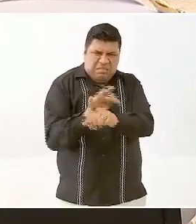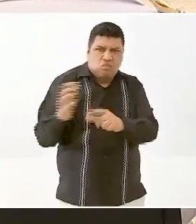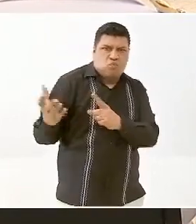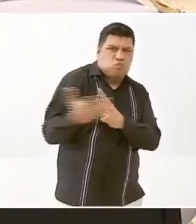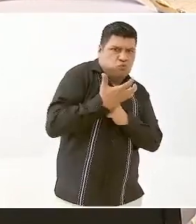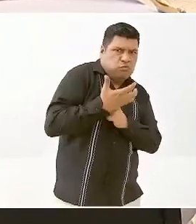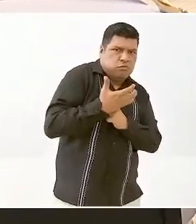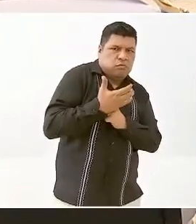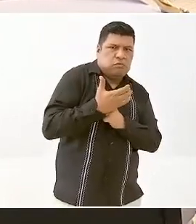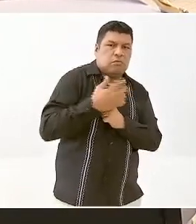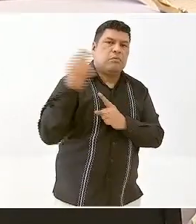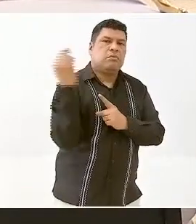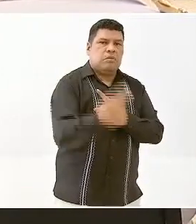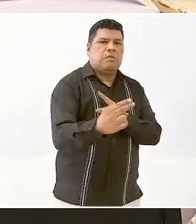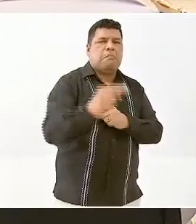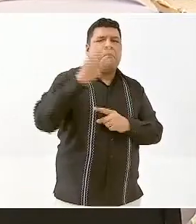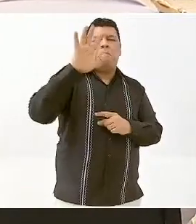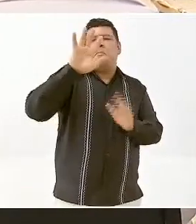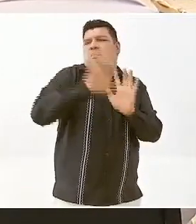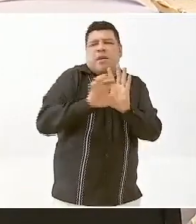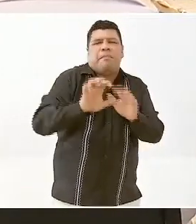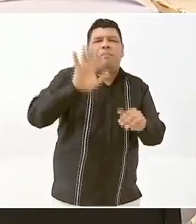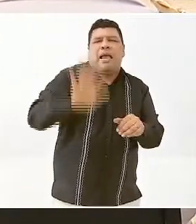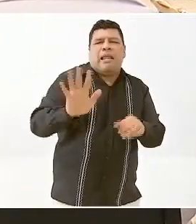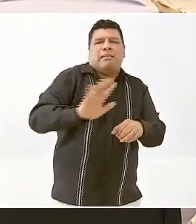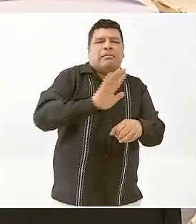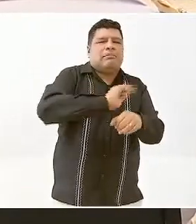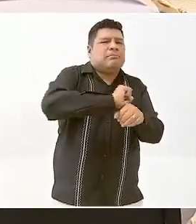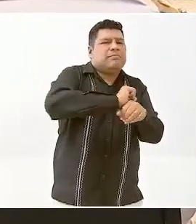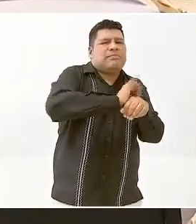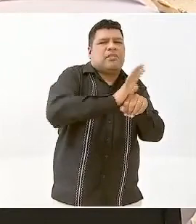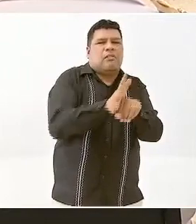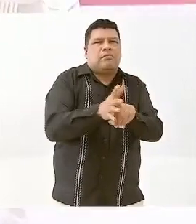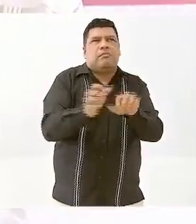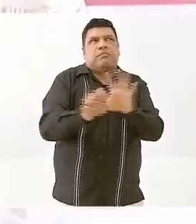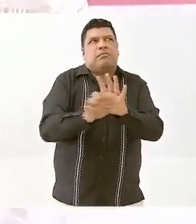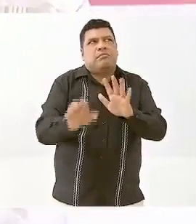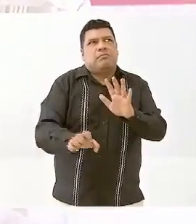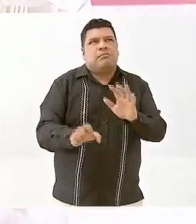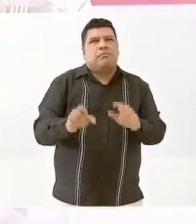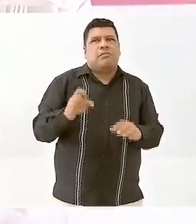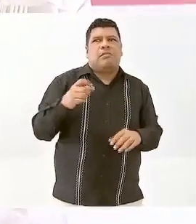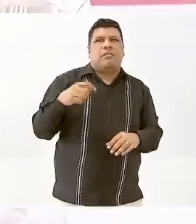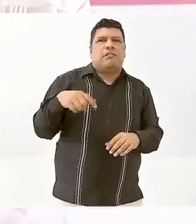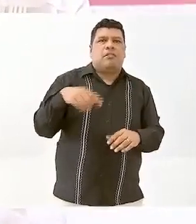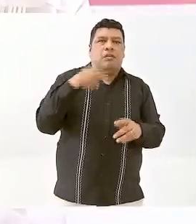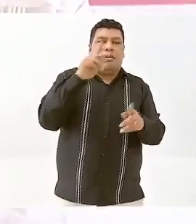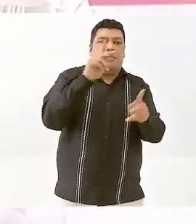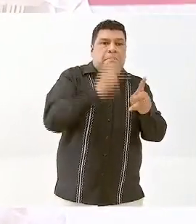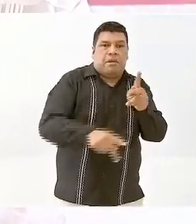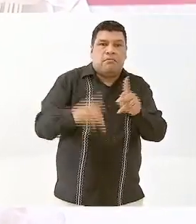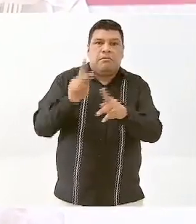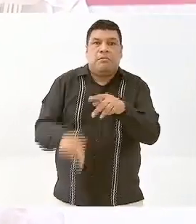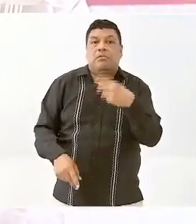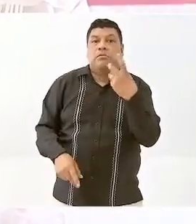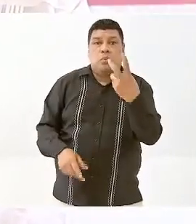es como el COVID. Ya llevamos 2 etapas